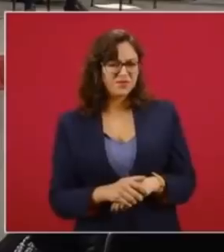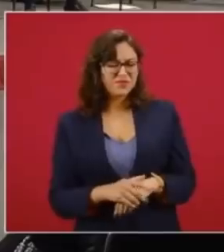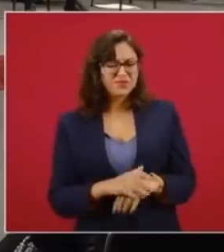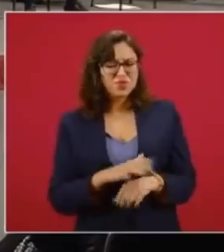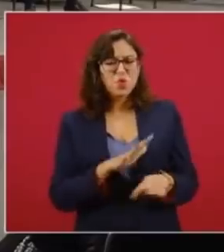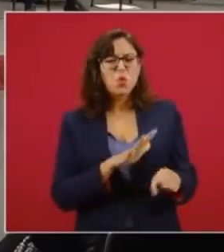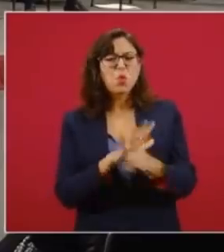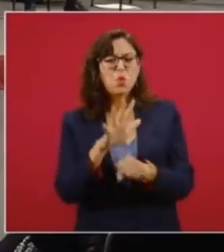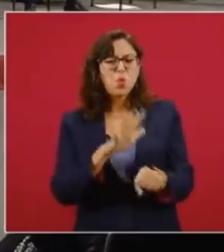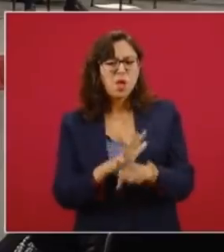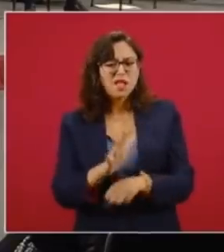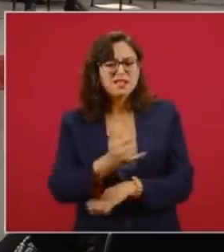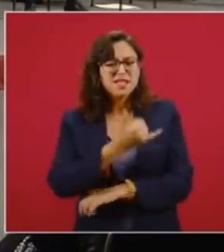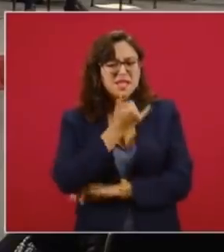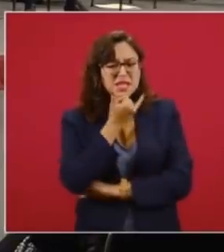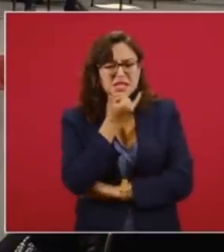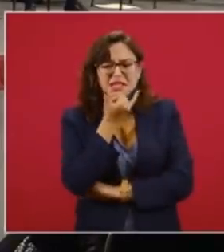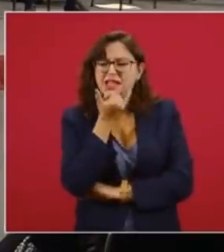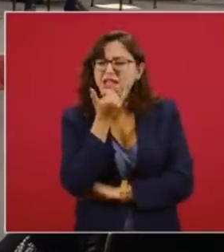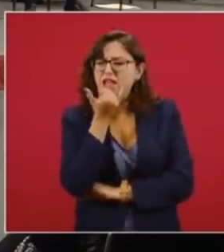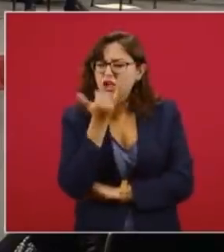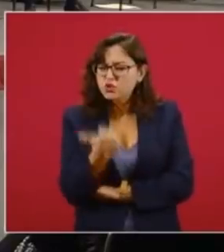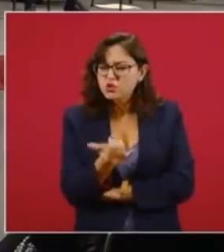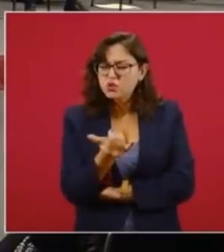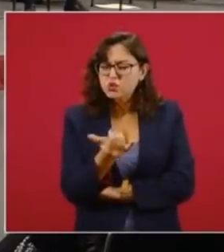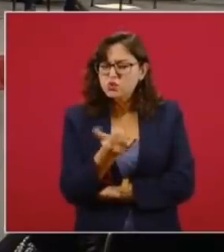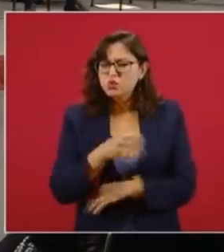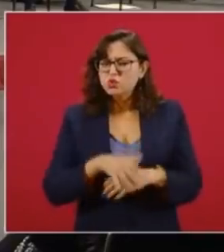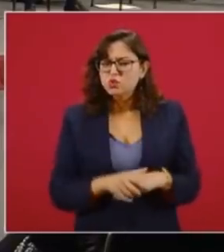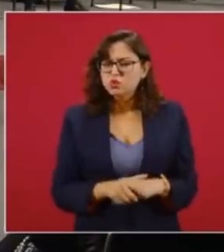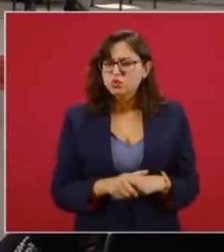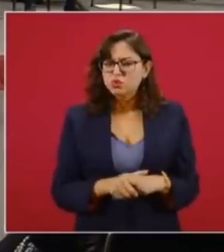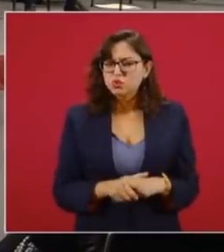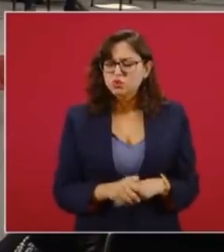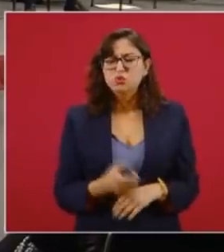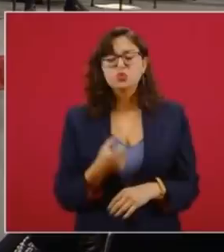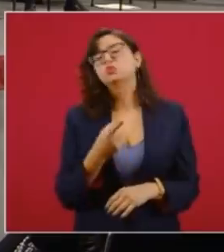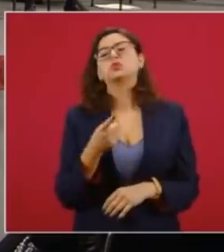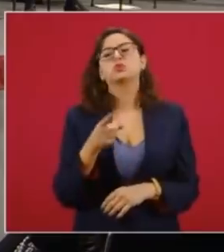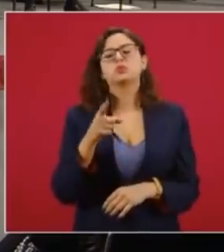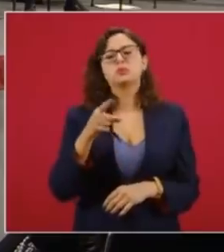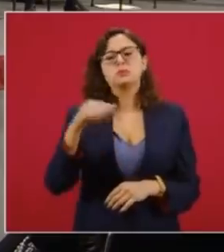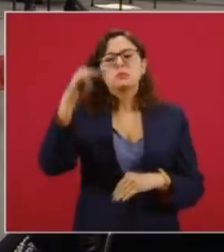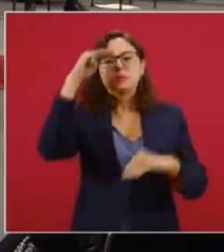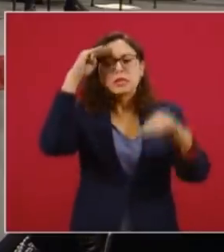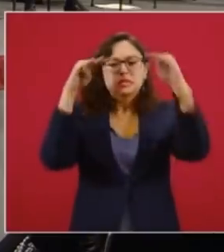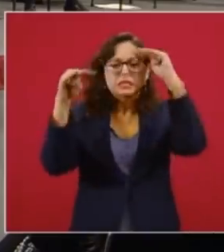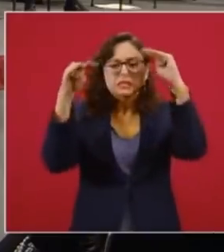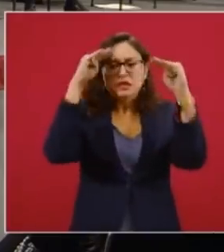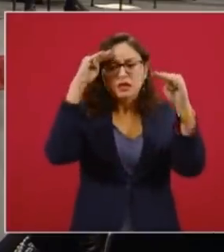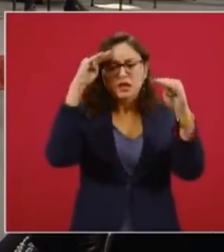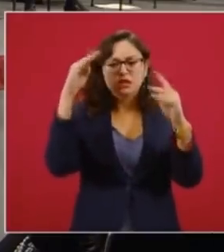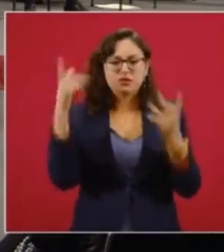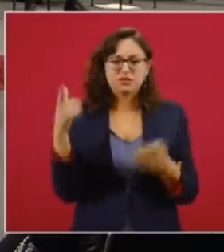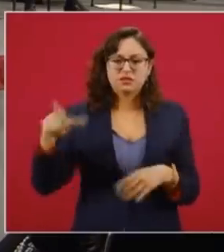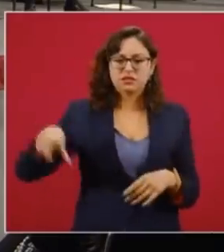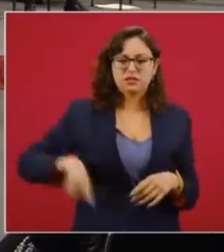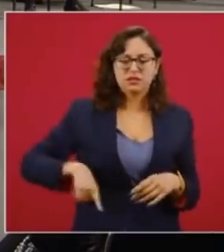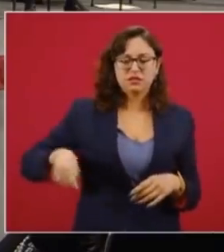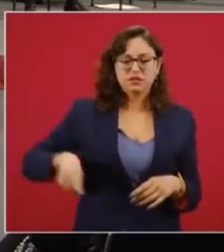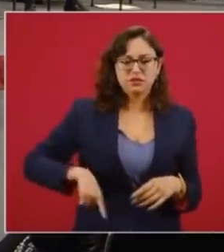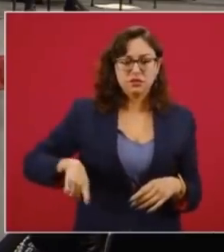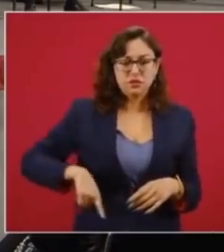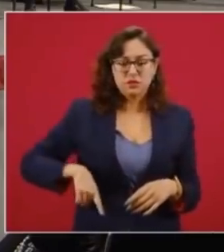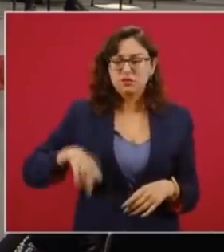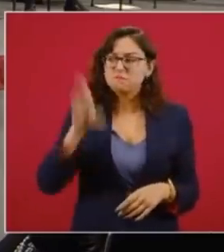que el gobierno, usted creía que estaba tomando malas decisiones económicas? Mi